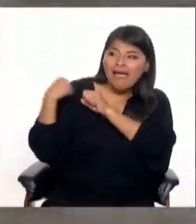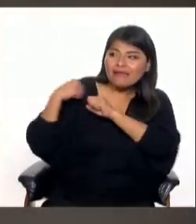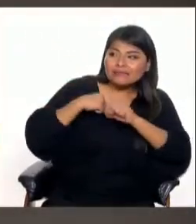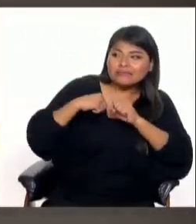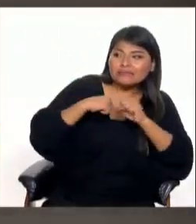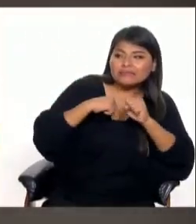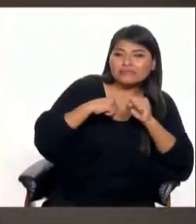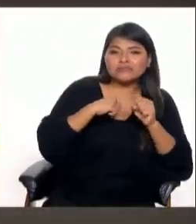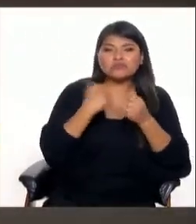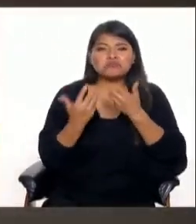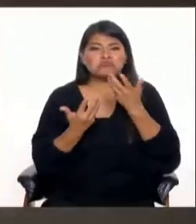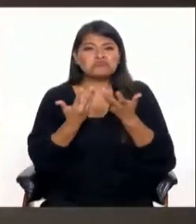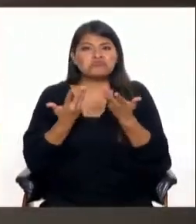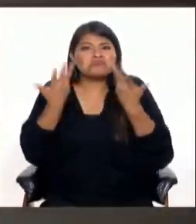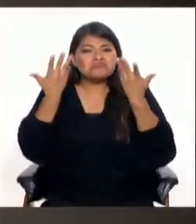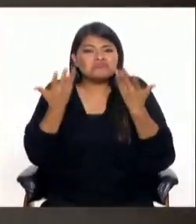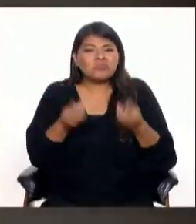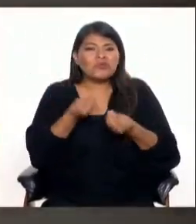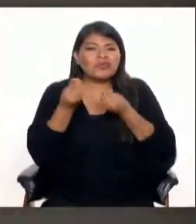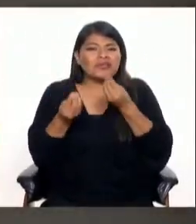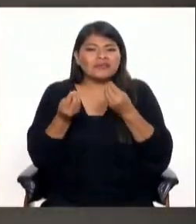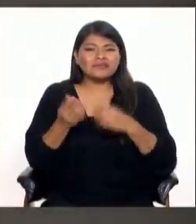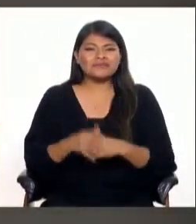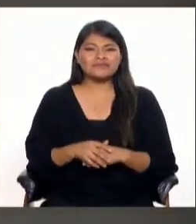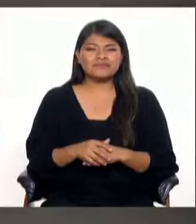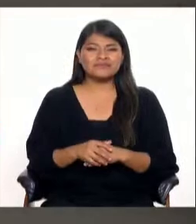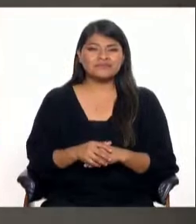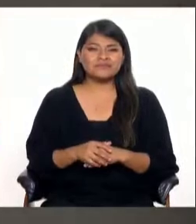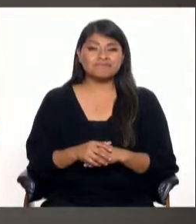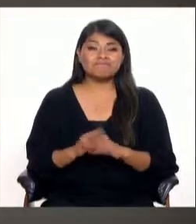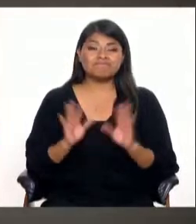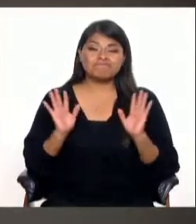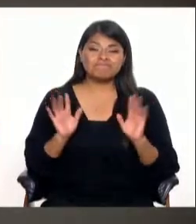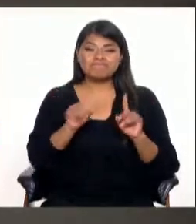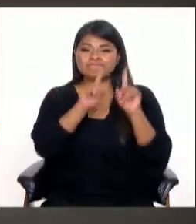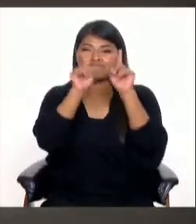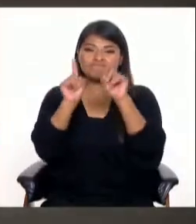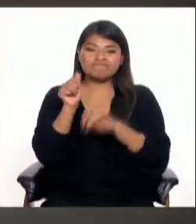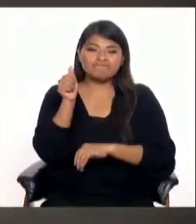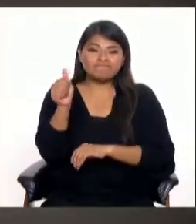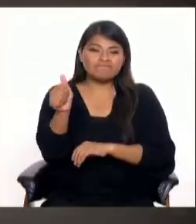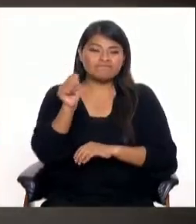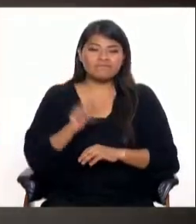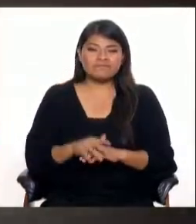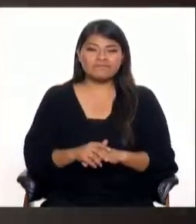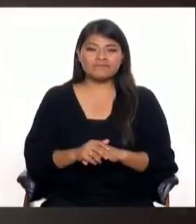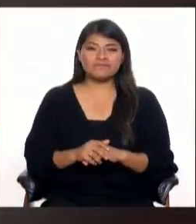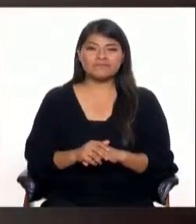pueda terminar el animal herido? Queda a cada uno de ustedes.